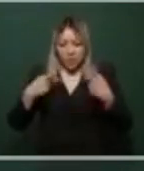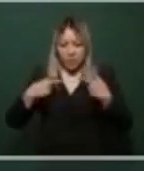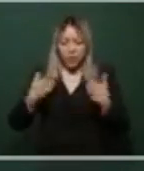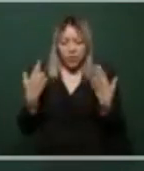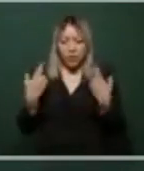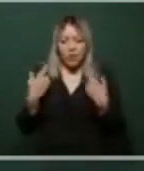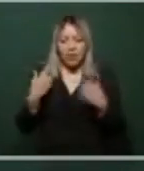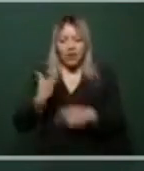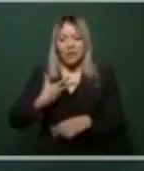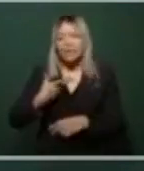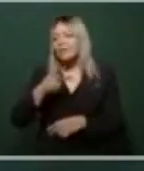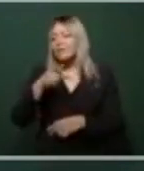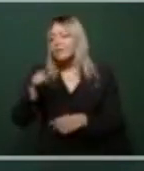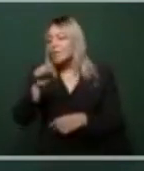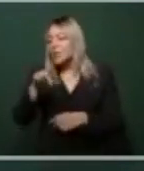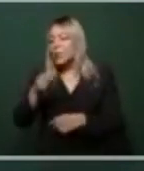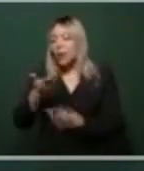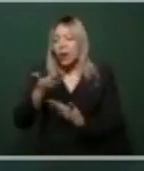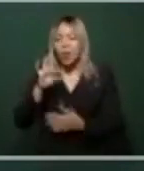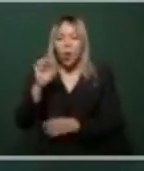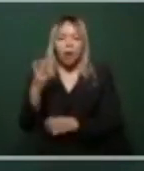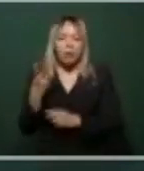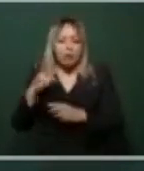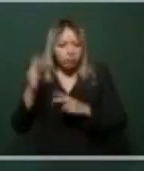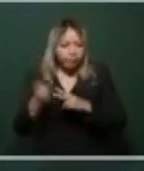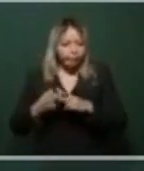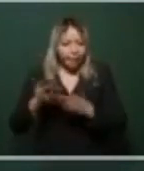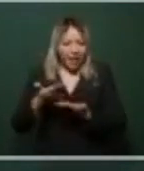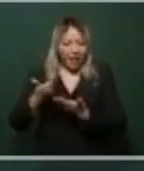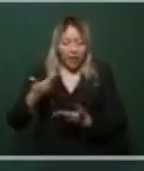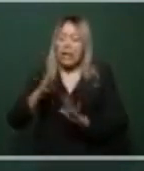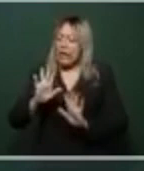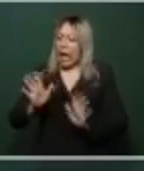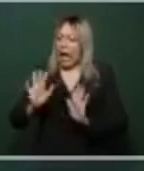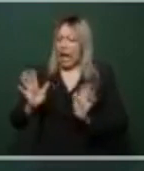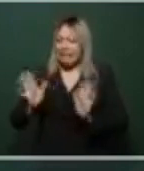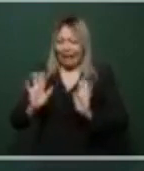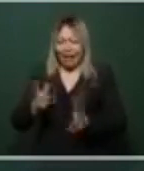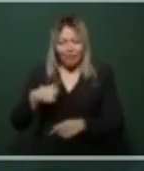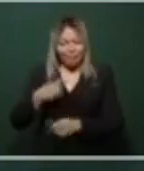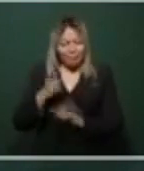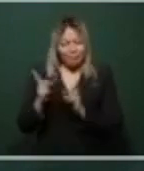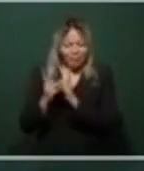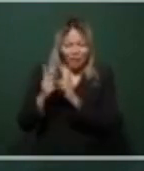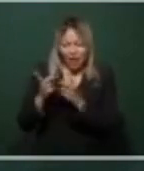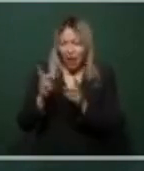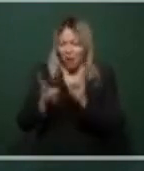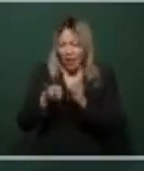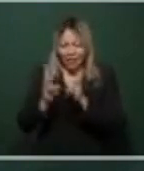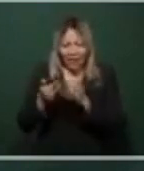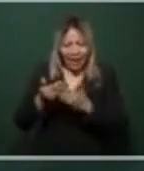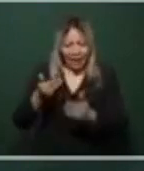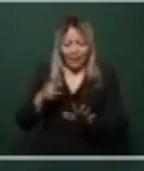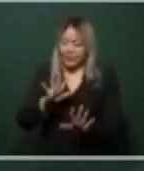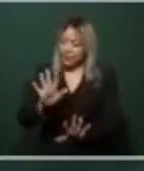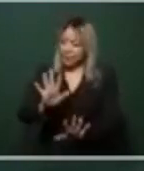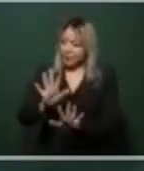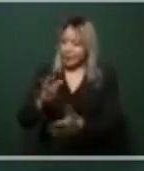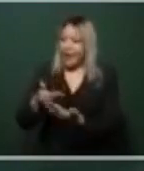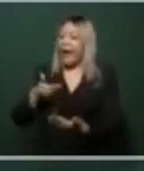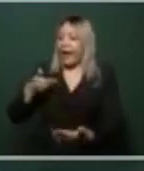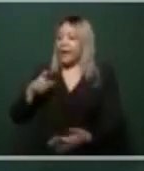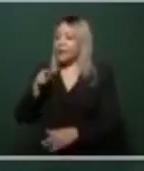he tenido comunicación con ellos en 2-3 ocasiones. Sobre esto en particular, no. O sea, lo que